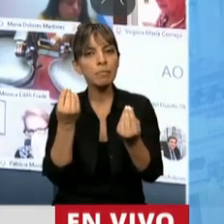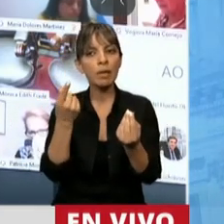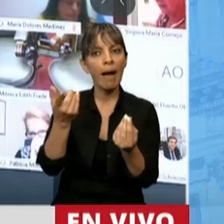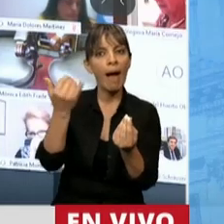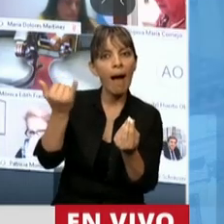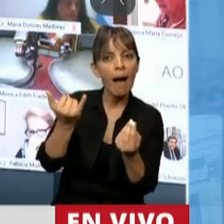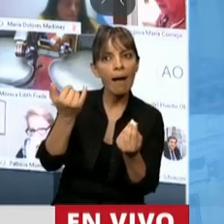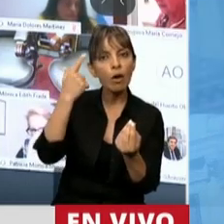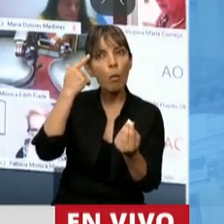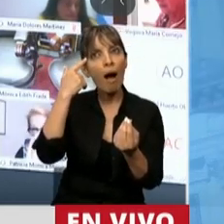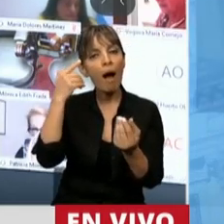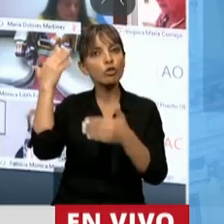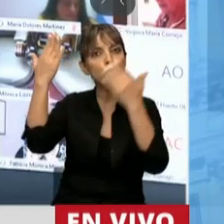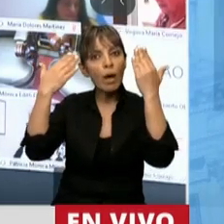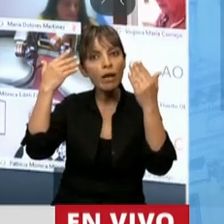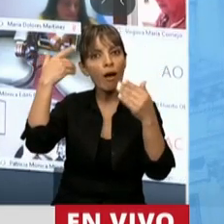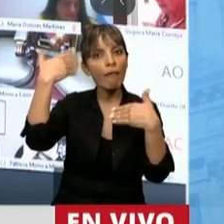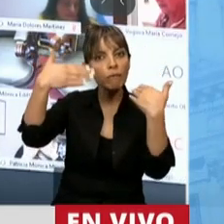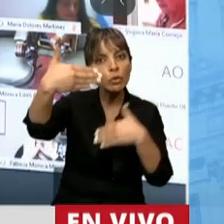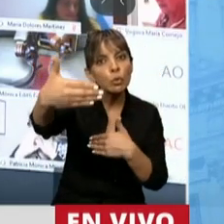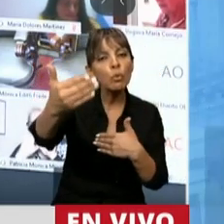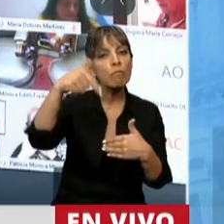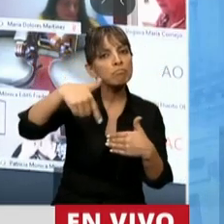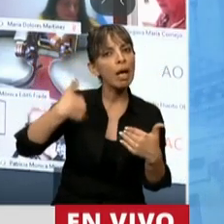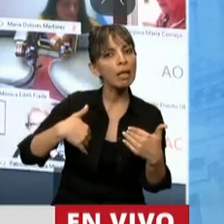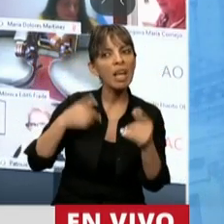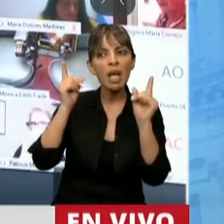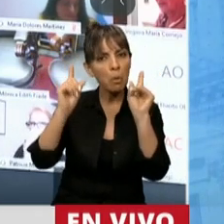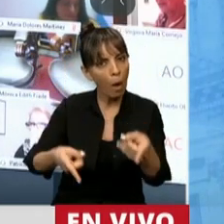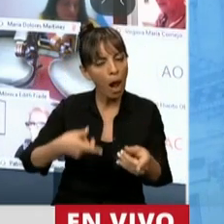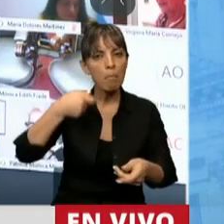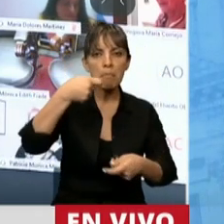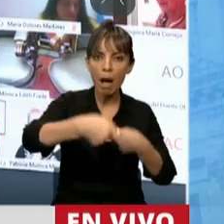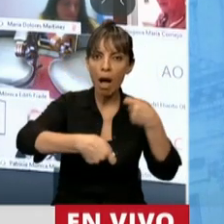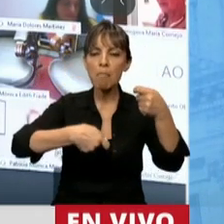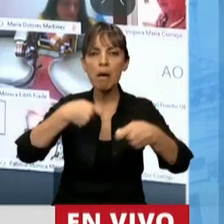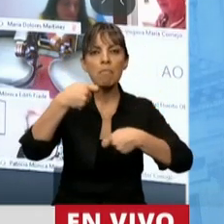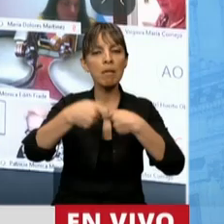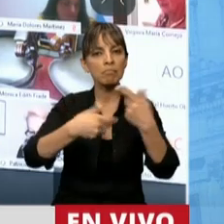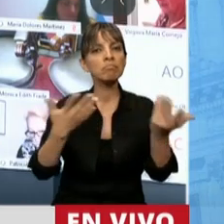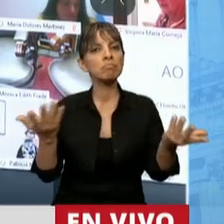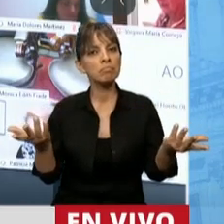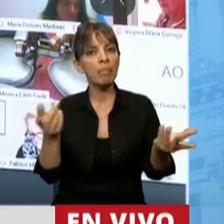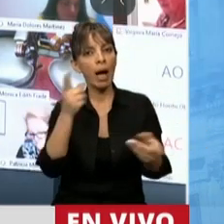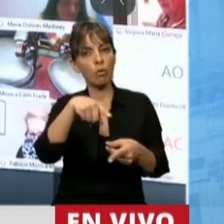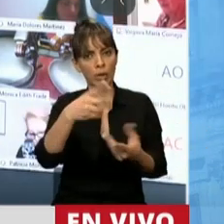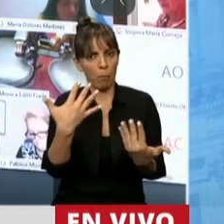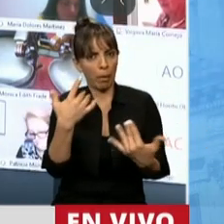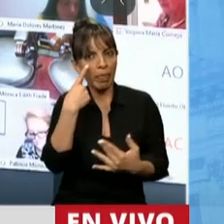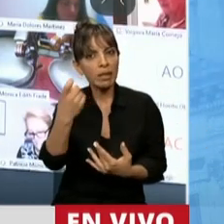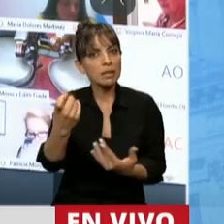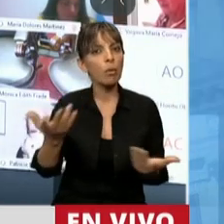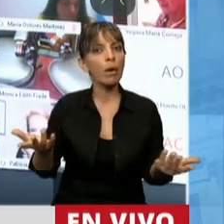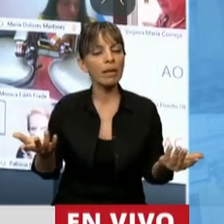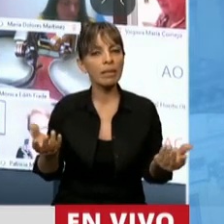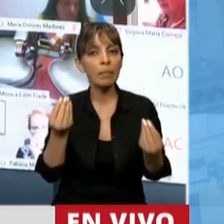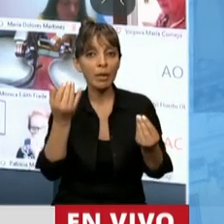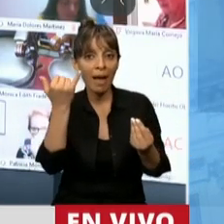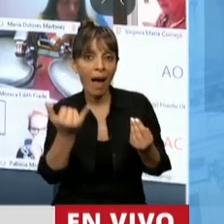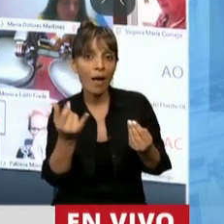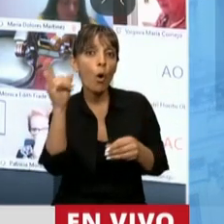tenían o no expectativa, y la verdad que han seguido invirtiendo. Para que se dé cuenta, ahí lo pueden hacer porque hay